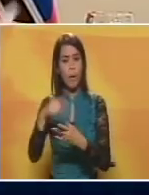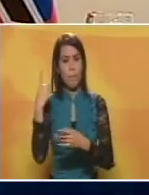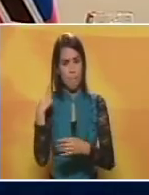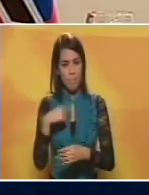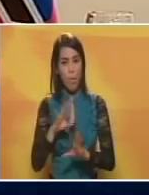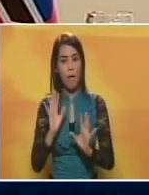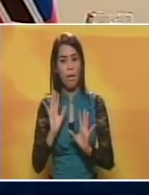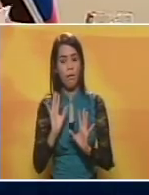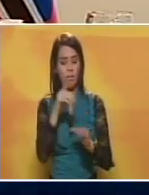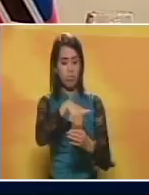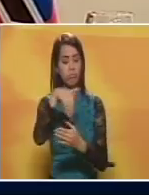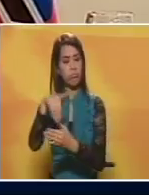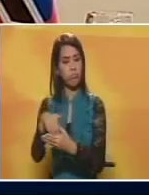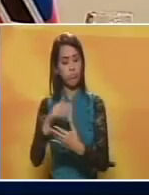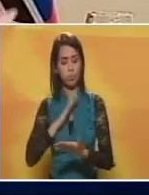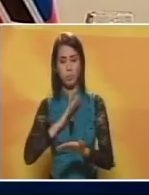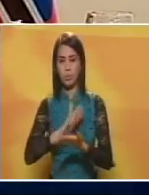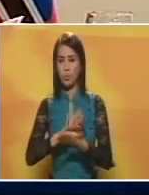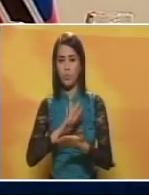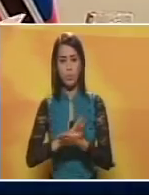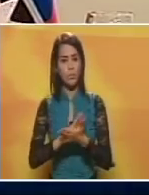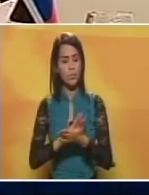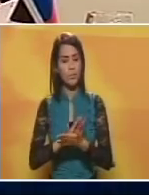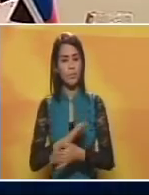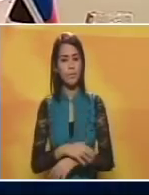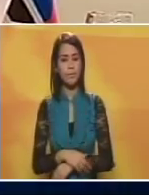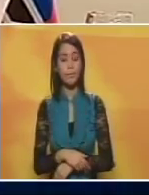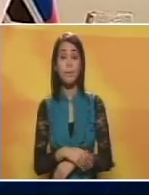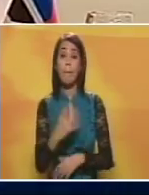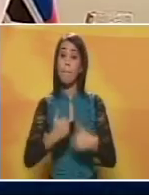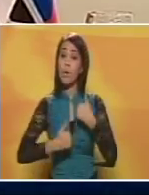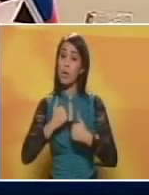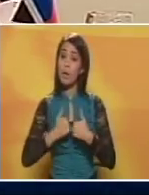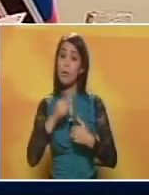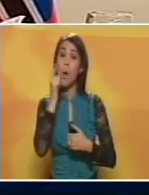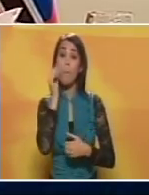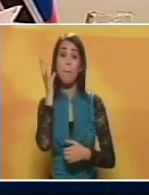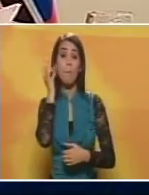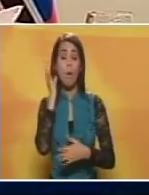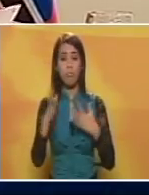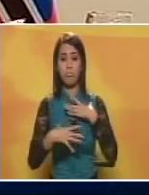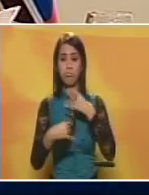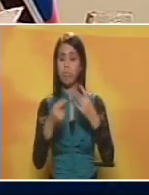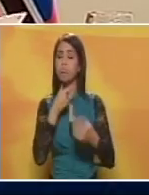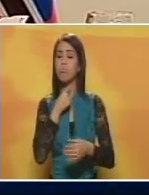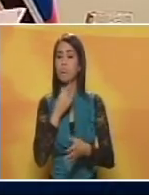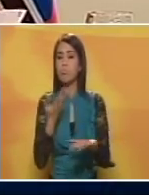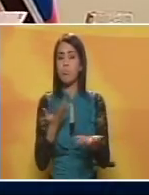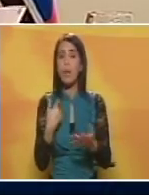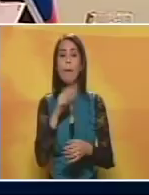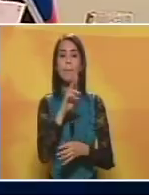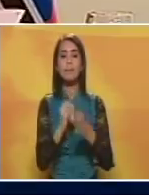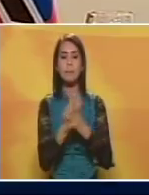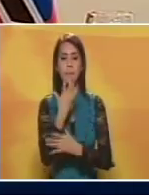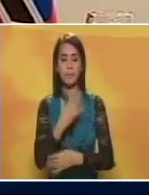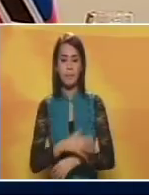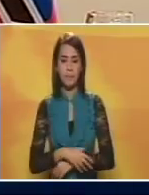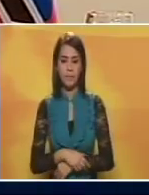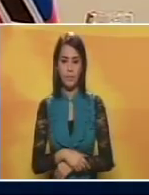pueda votar con tranquilidad por los candidatos y candidatas de su preferencia el 20 de mayo.